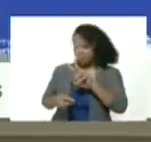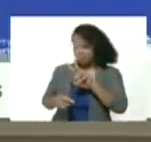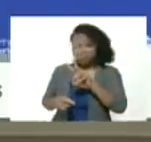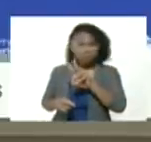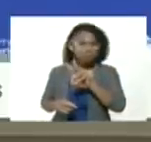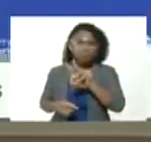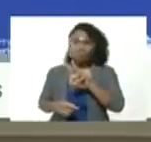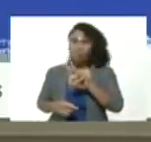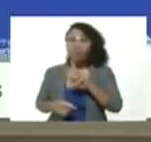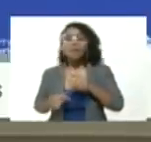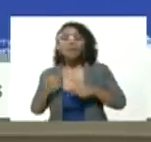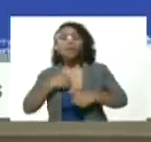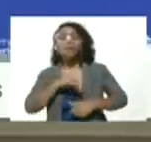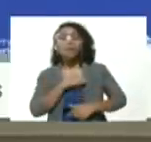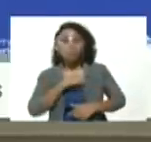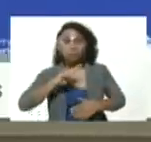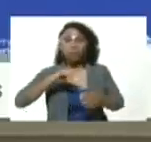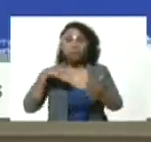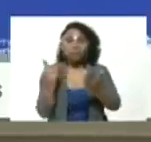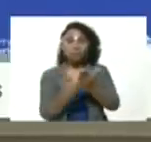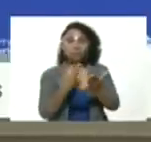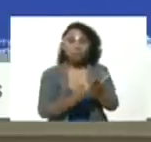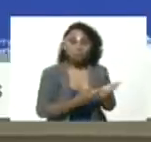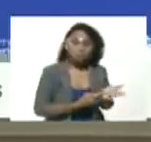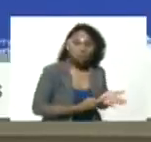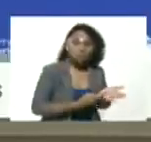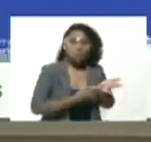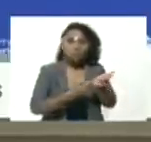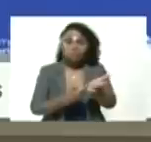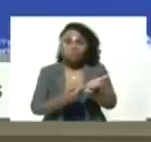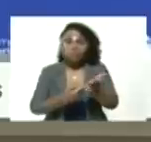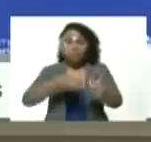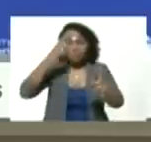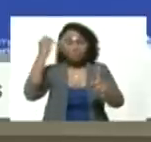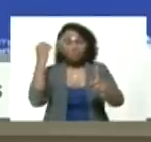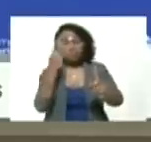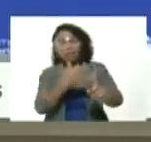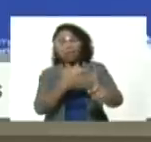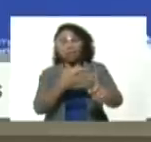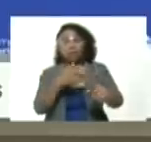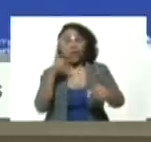descarada. Bueno, nosotros presentamos justamente el impacto que ha tenido